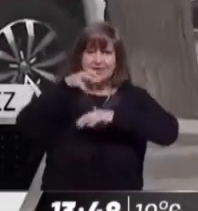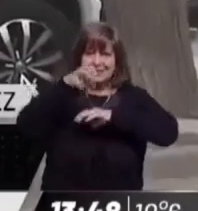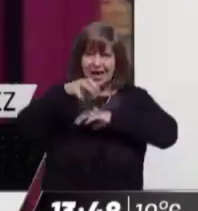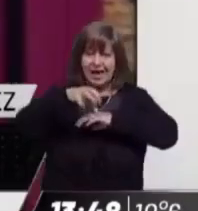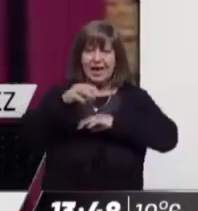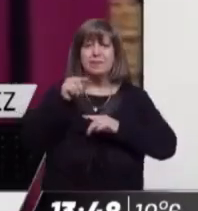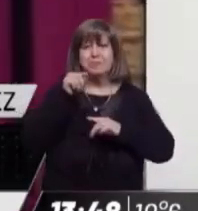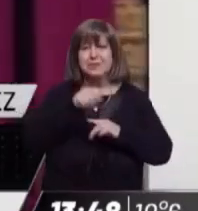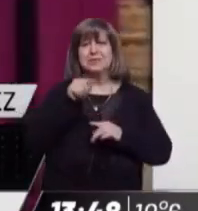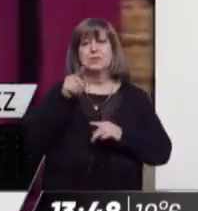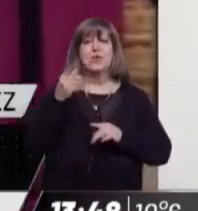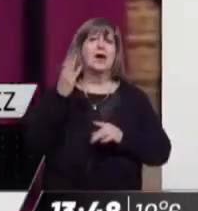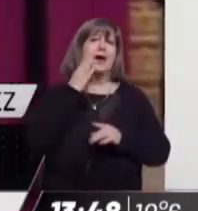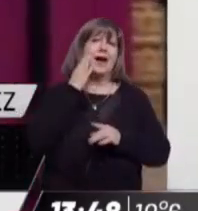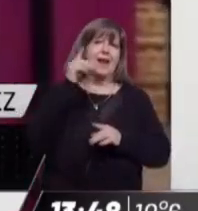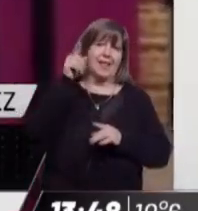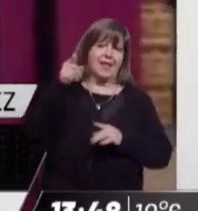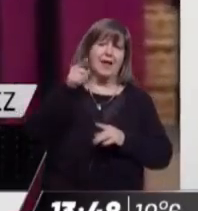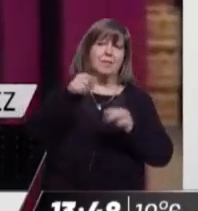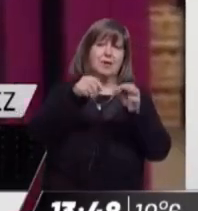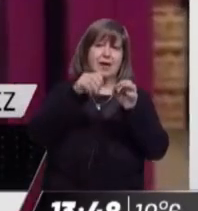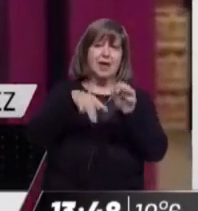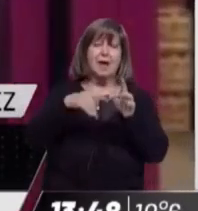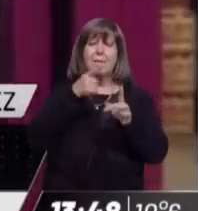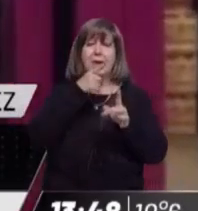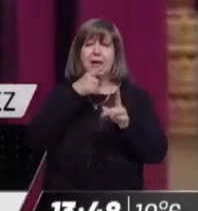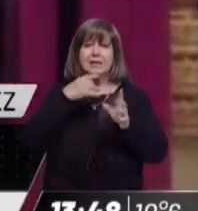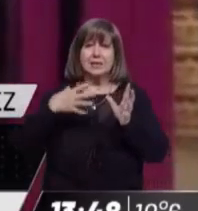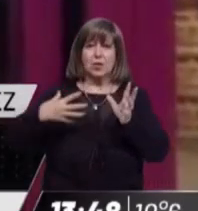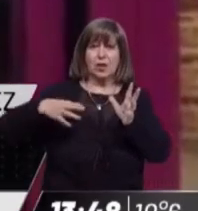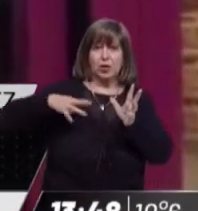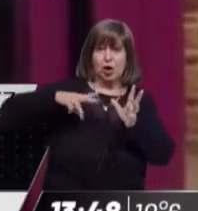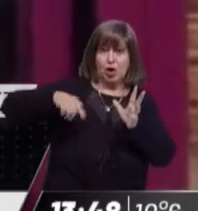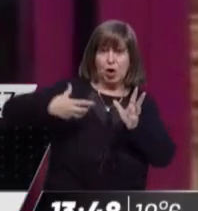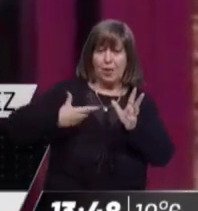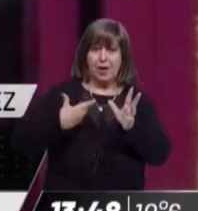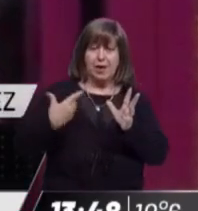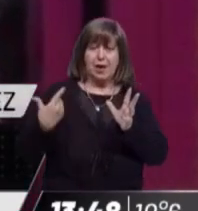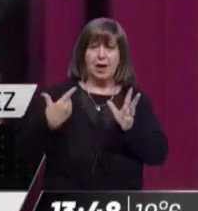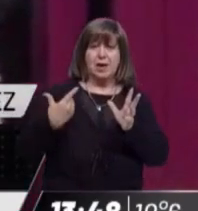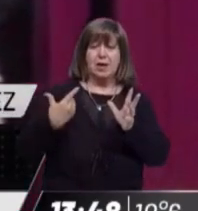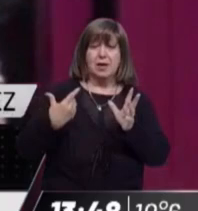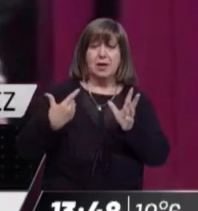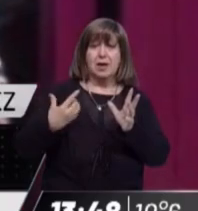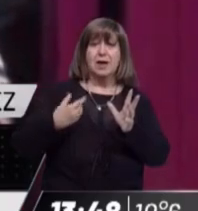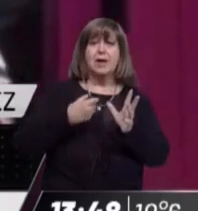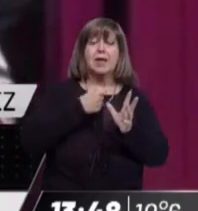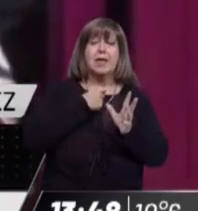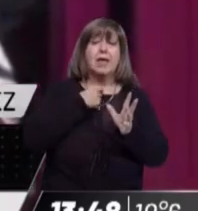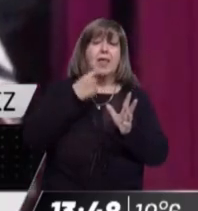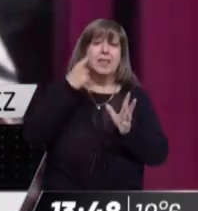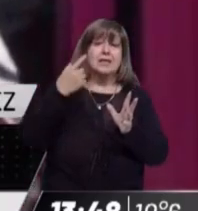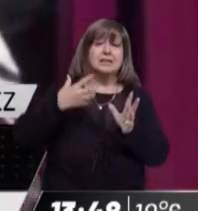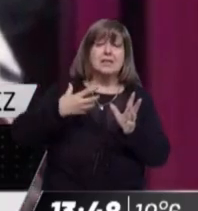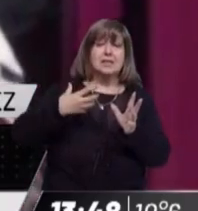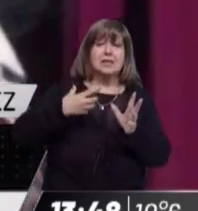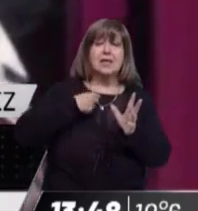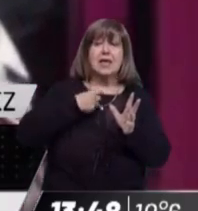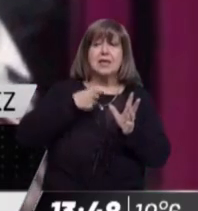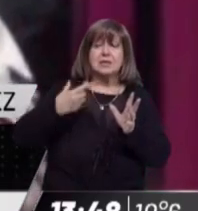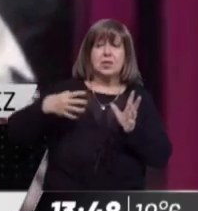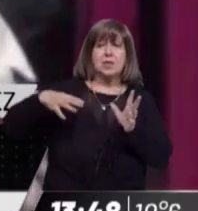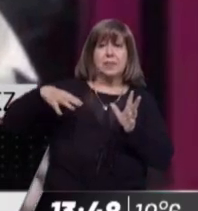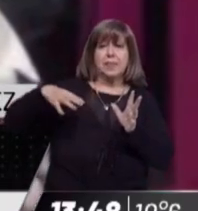Todo indicaría que cuando intentaron robar fue el que quiso sacar, o al menos es lo que la justicia entiende, que es el que